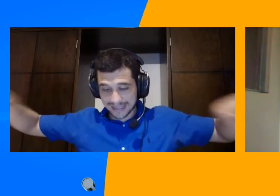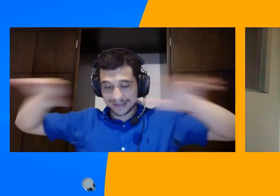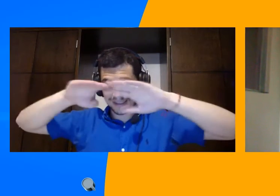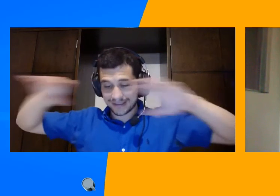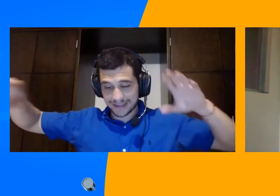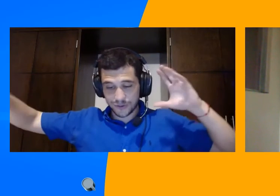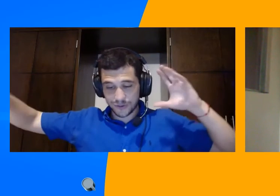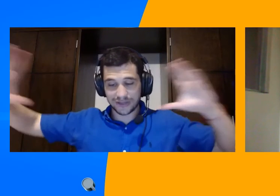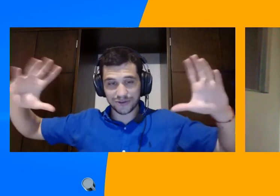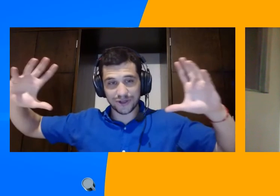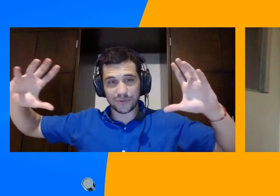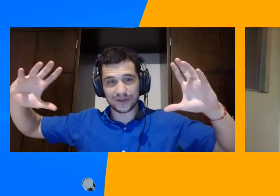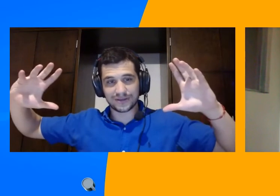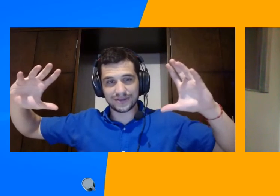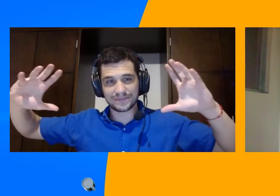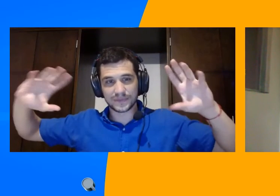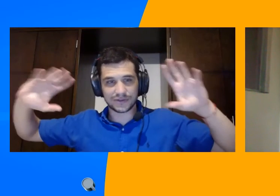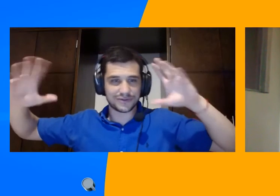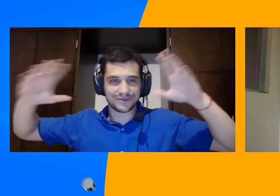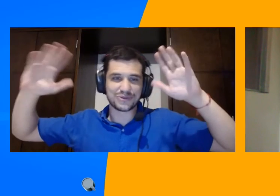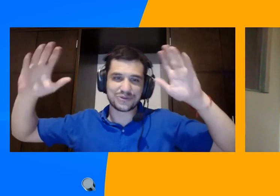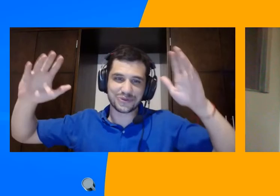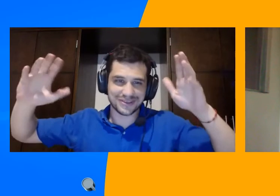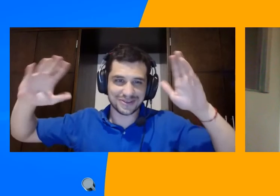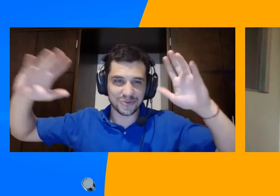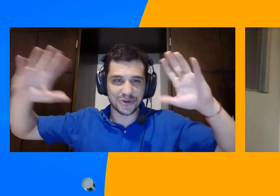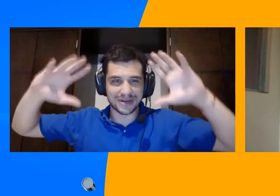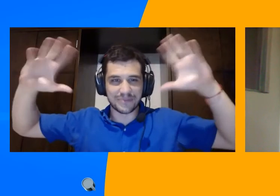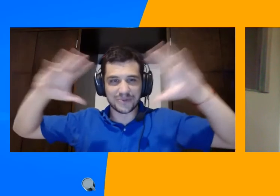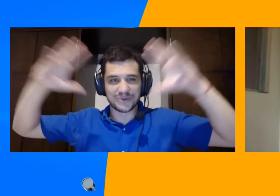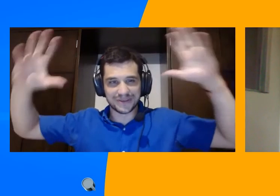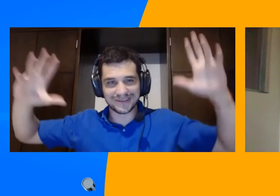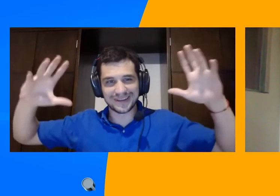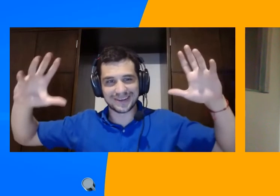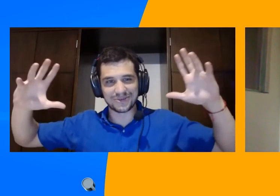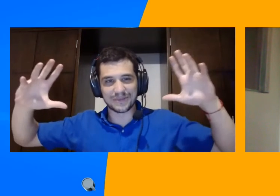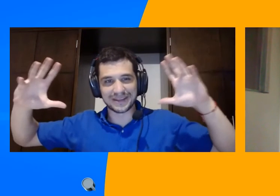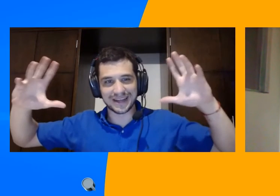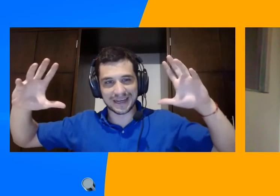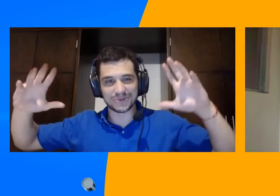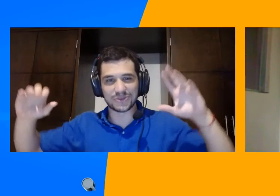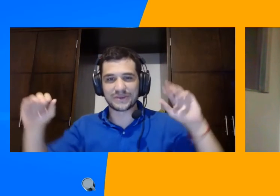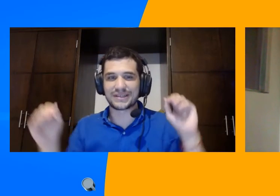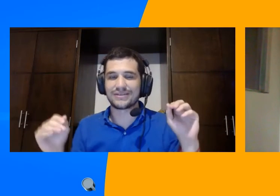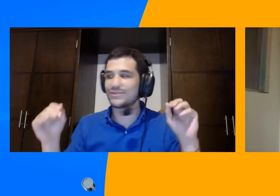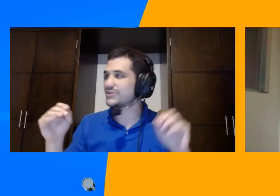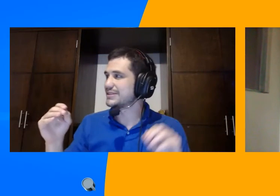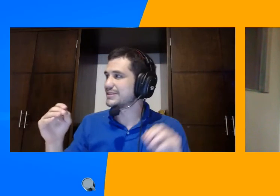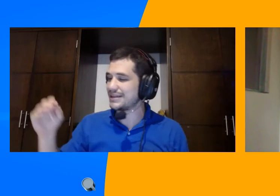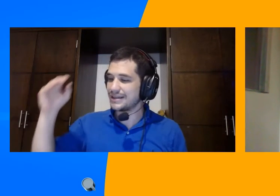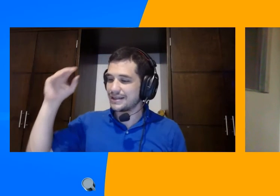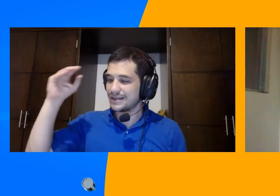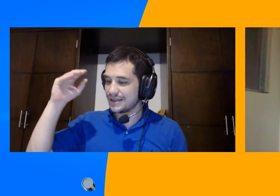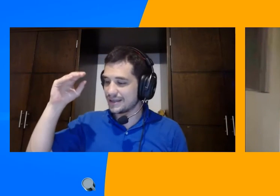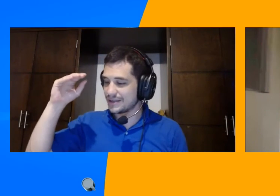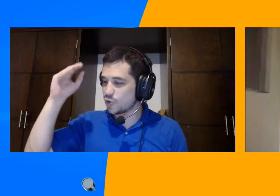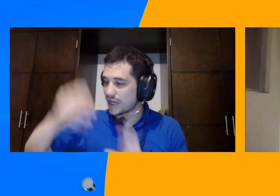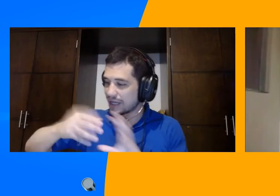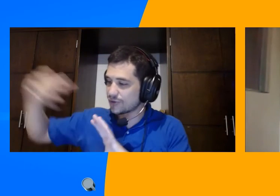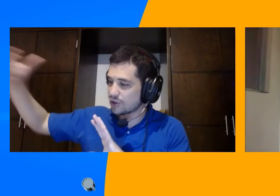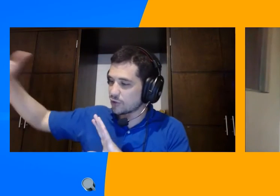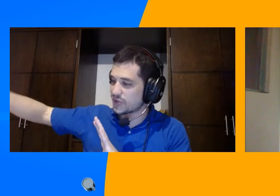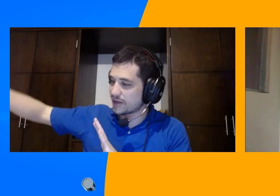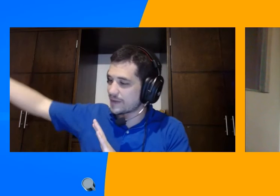una distancia entre el sujeto y el objeto, ¿no? Estoy siendo muy ramplón, pero es una manera, digamos, de expresarlo. Entonces,